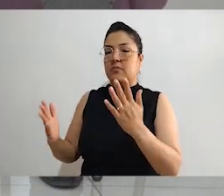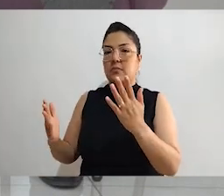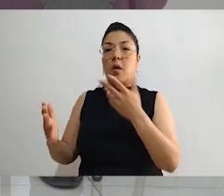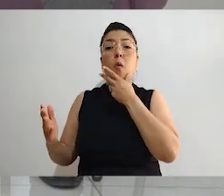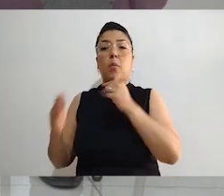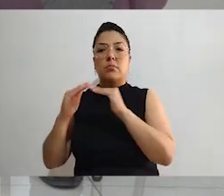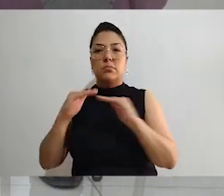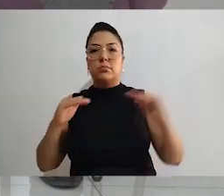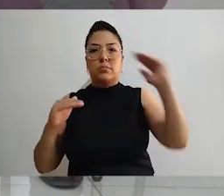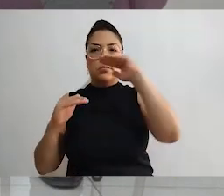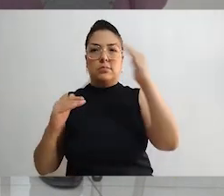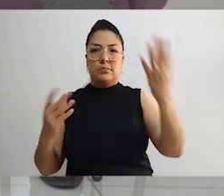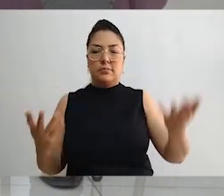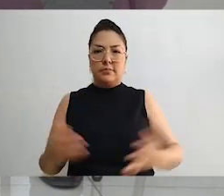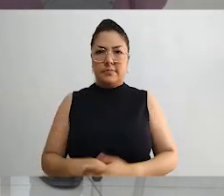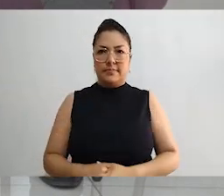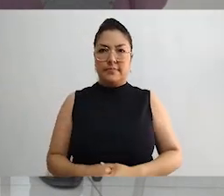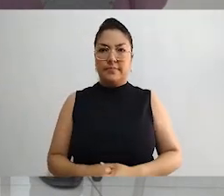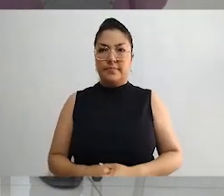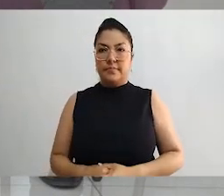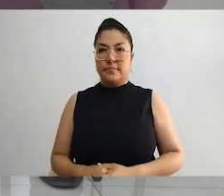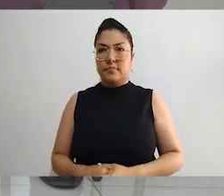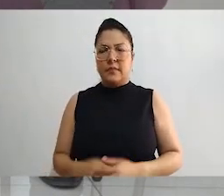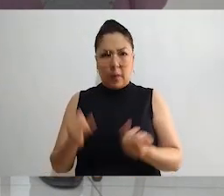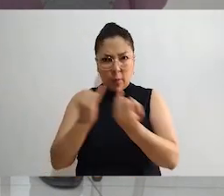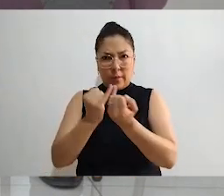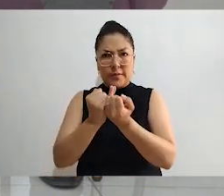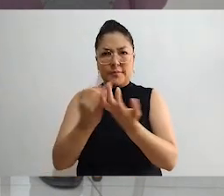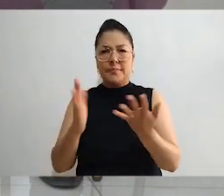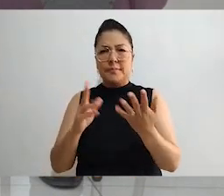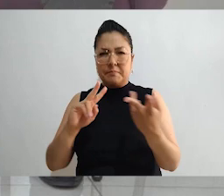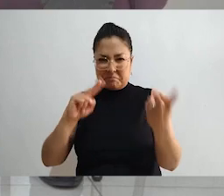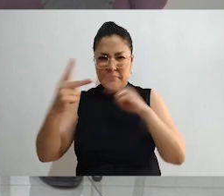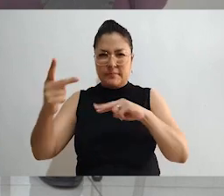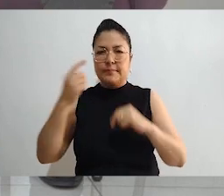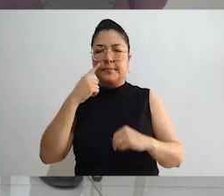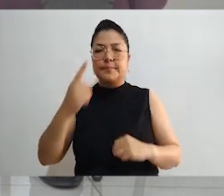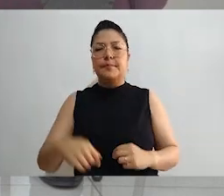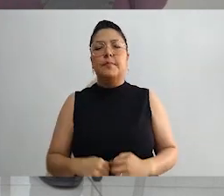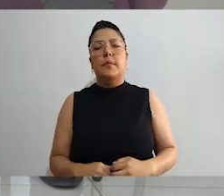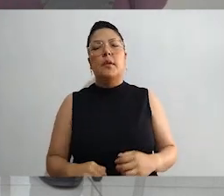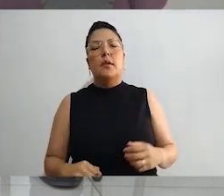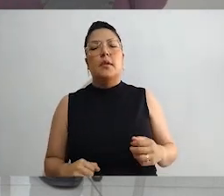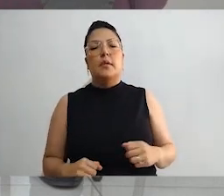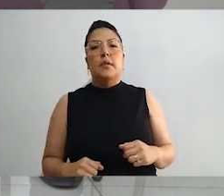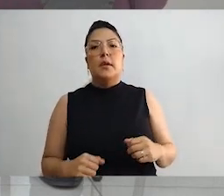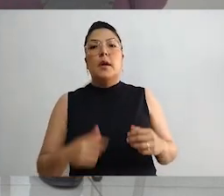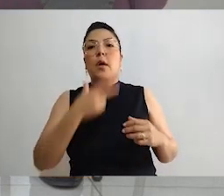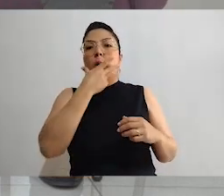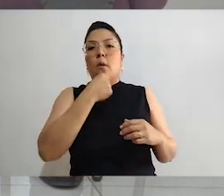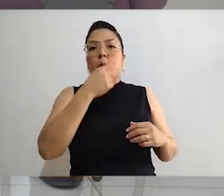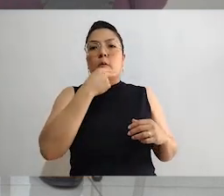discriminación, ¿consideras, en el estereotipo de ser joven? O sea, como que vemos ser joven como ser